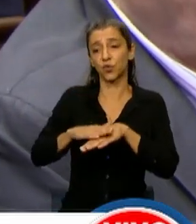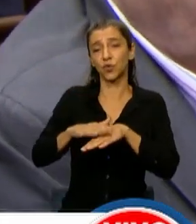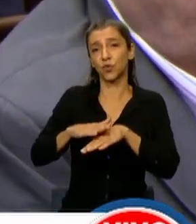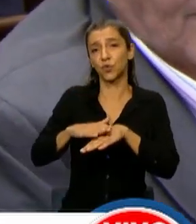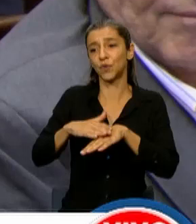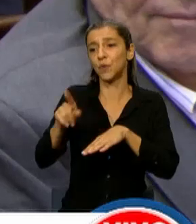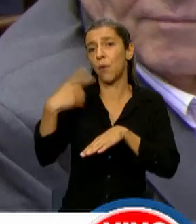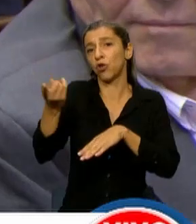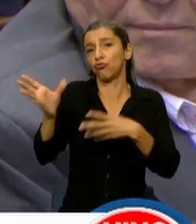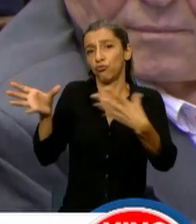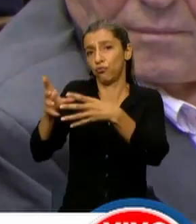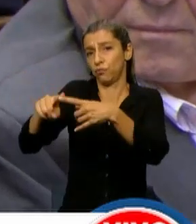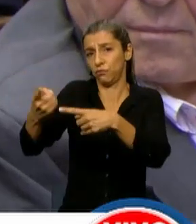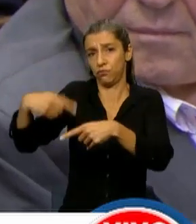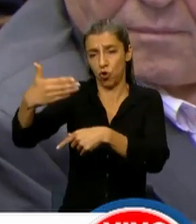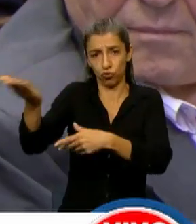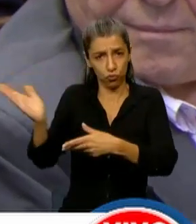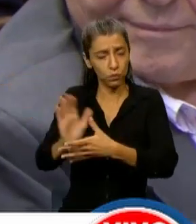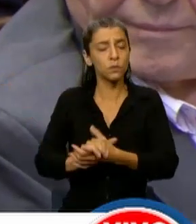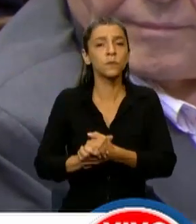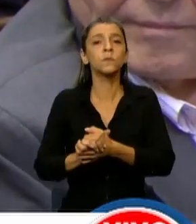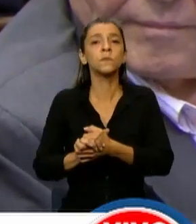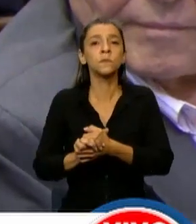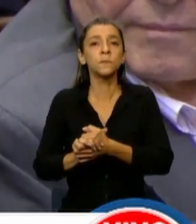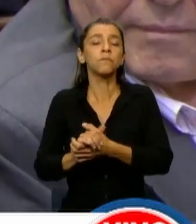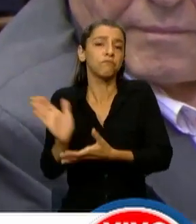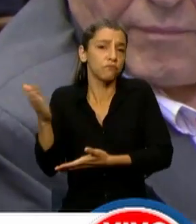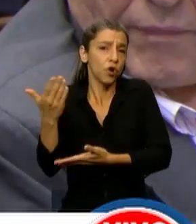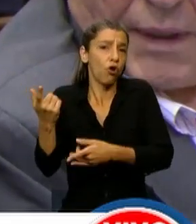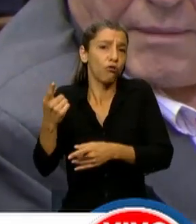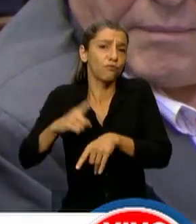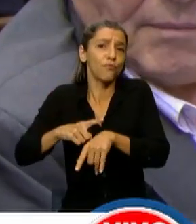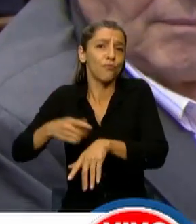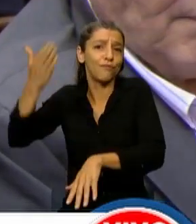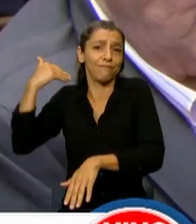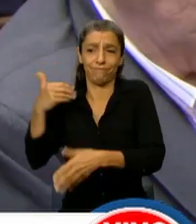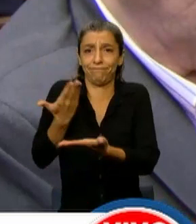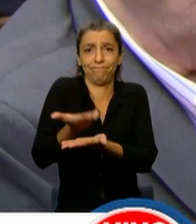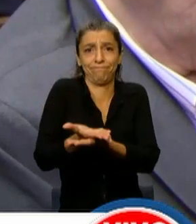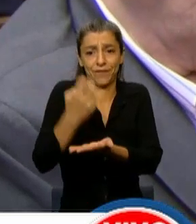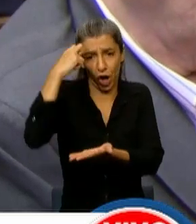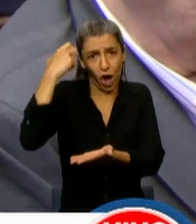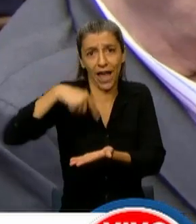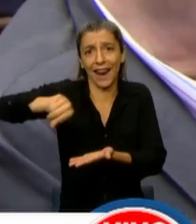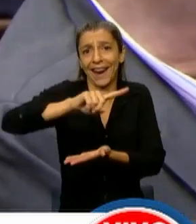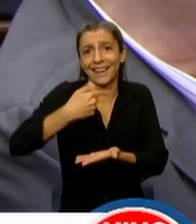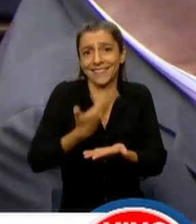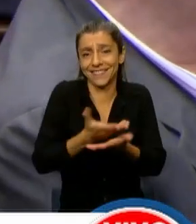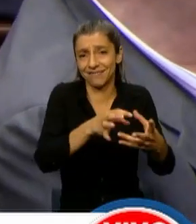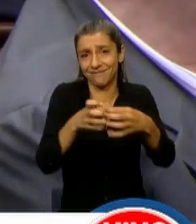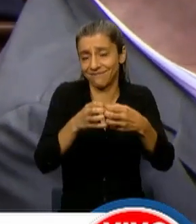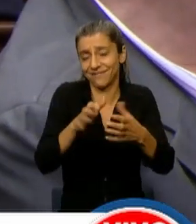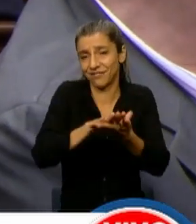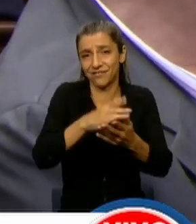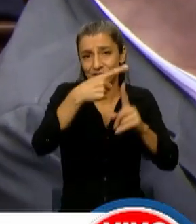gobierno otros espacios políticos que han venido también a este Congreso a pedir el presupuesto